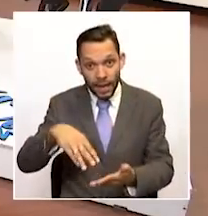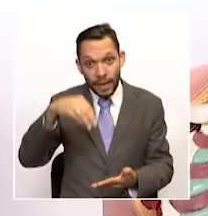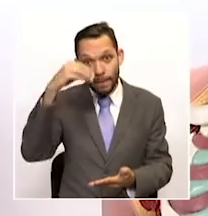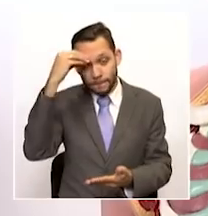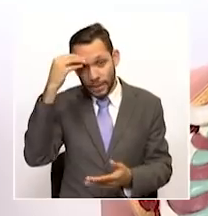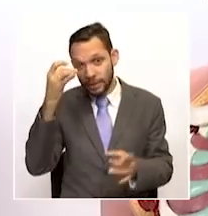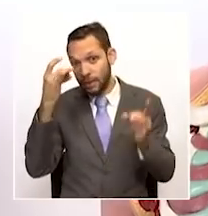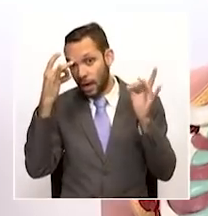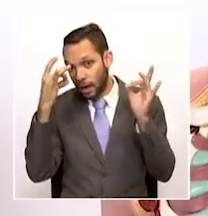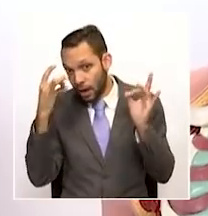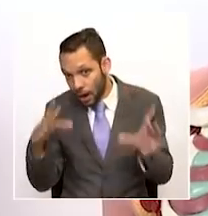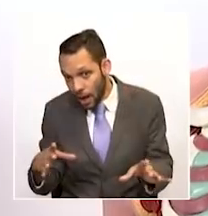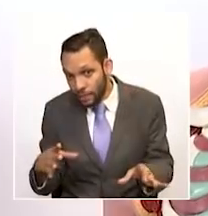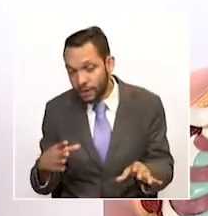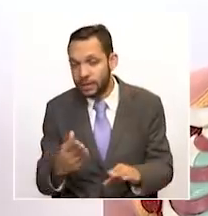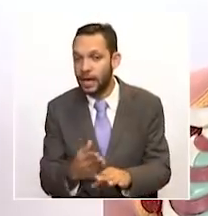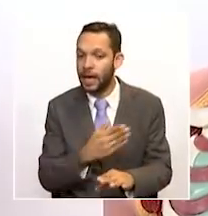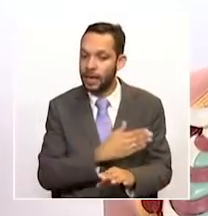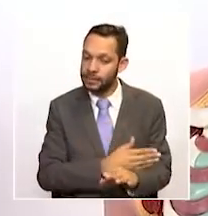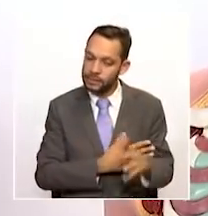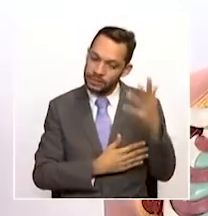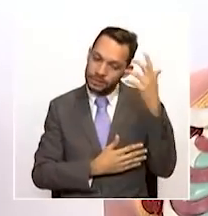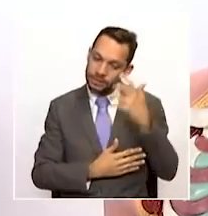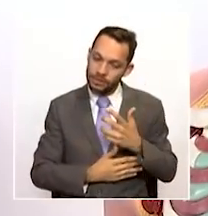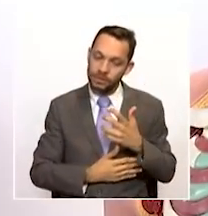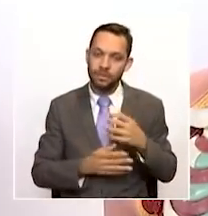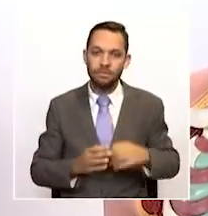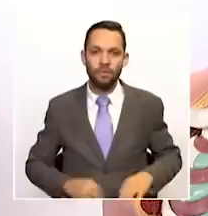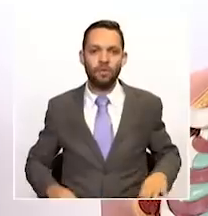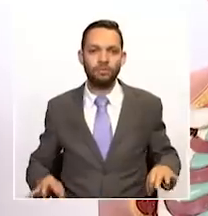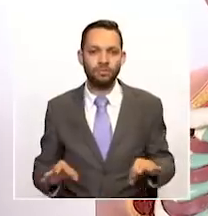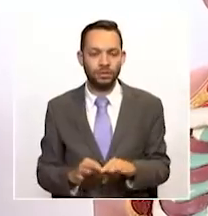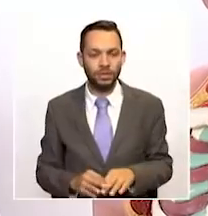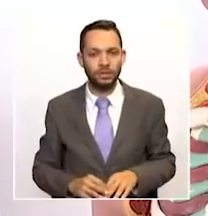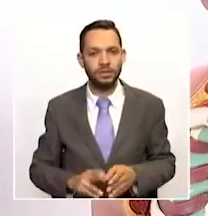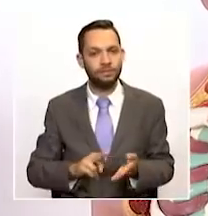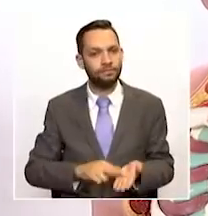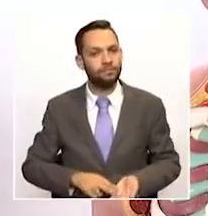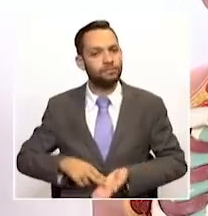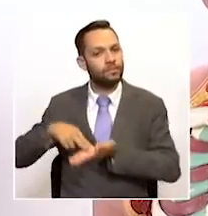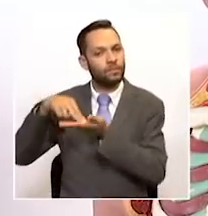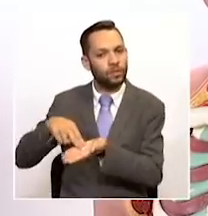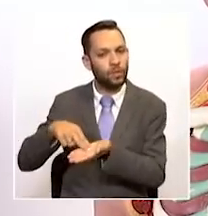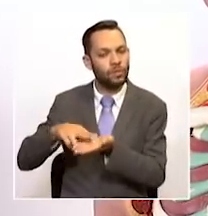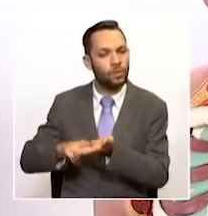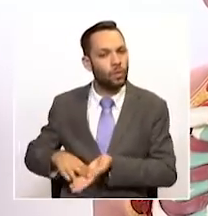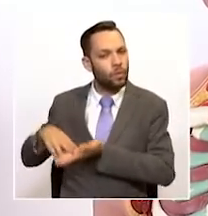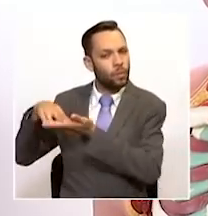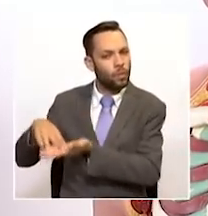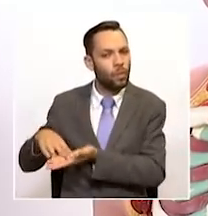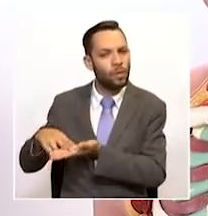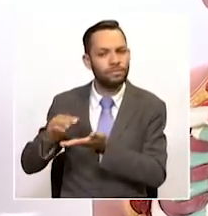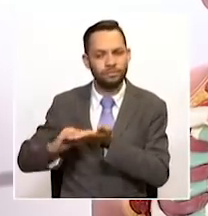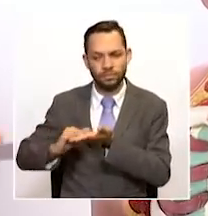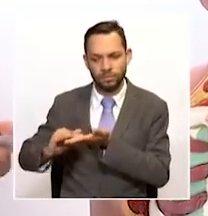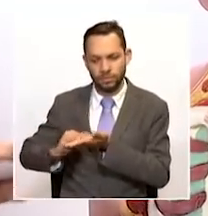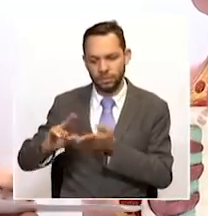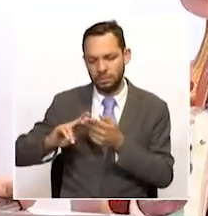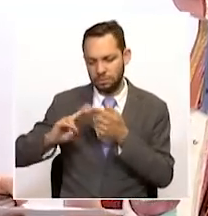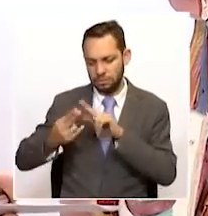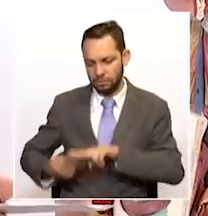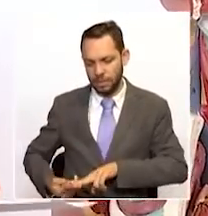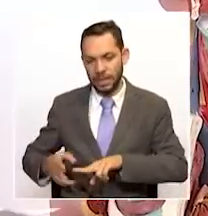gravedad del problema pero los beneficios que podrían obtener se interpretan bien estos casos clínicos